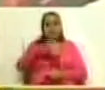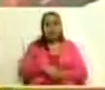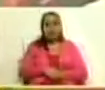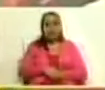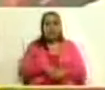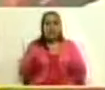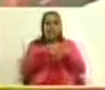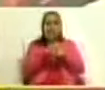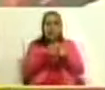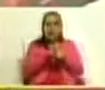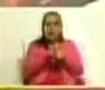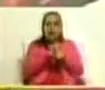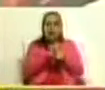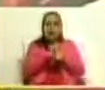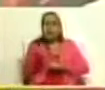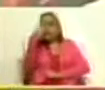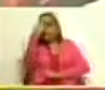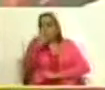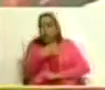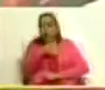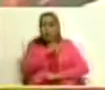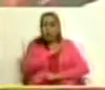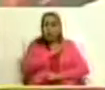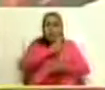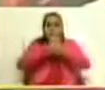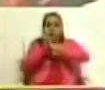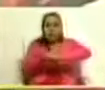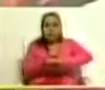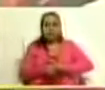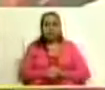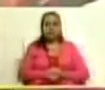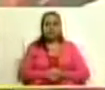es instrumento ciego de su propia destrucción.